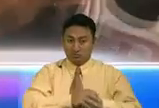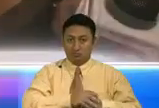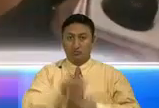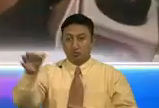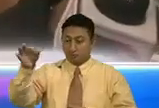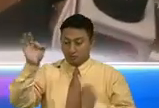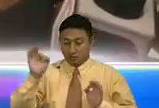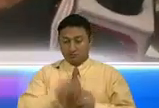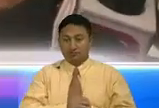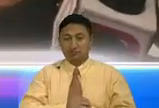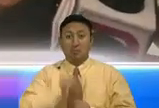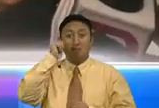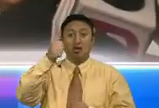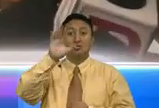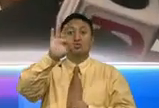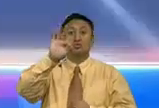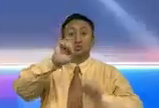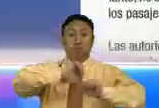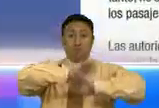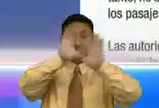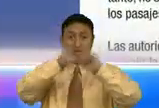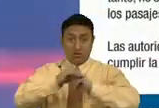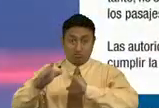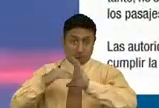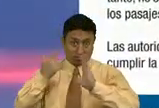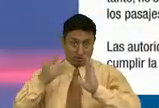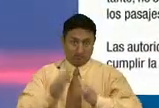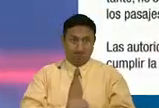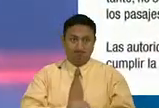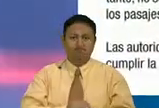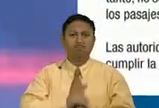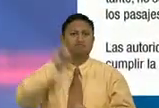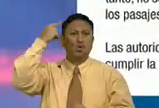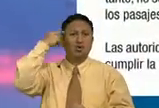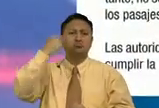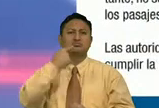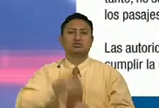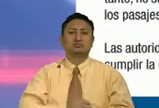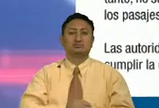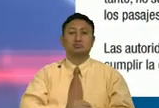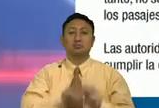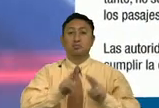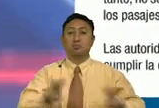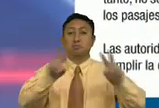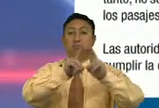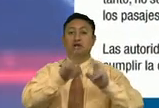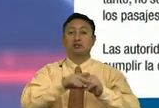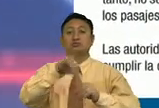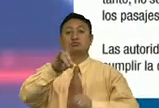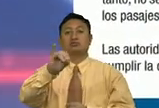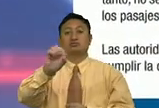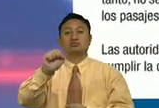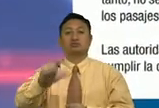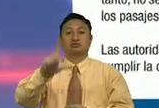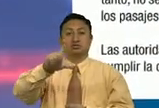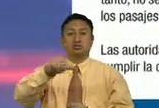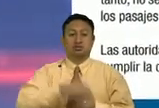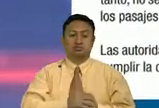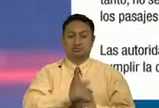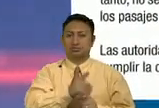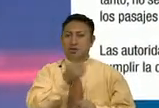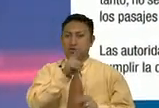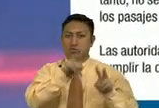Ya no nos ofrecen a las 9 de la mañana hacernos llegar. Por su parte, el Gobierno Nacional ratificó que el precio del diésel para cualquier tipo de transporte se